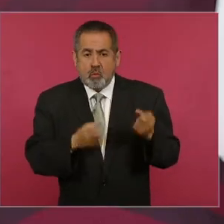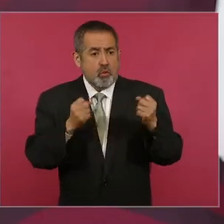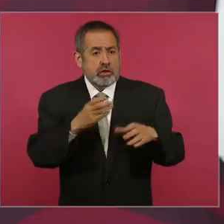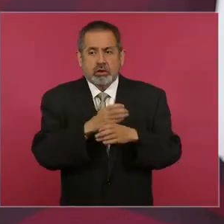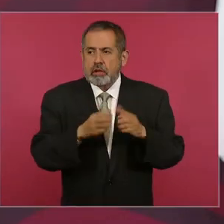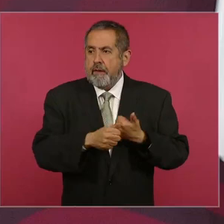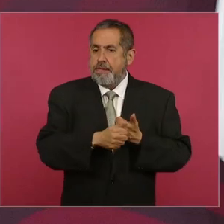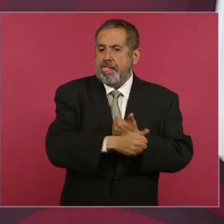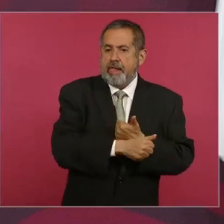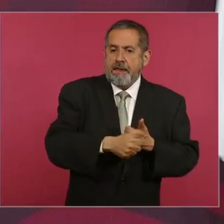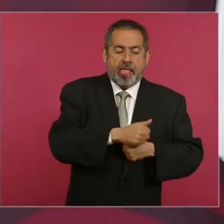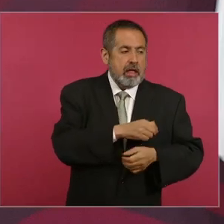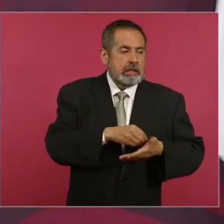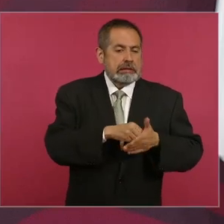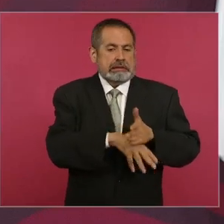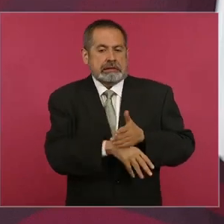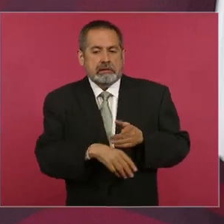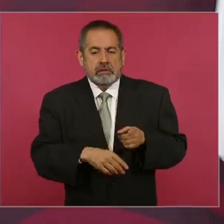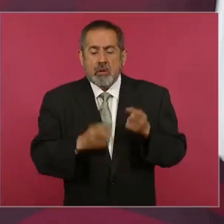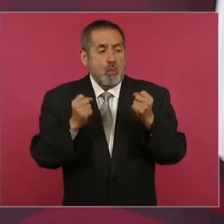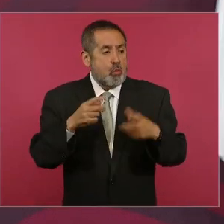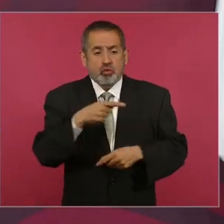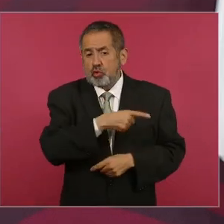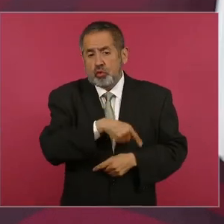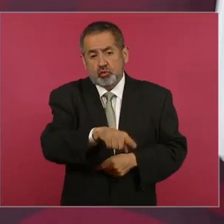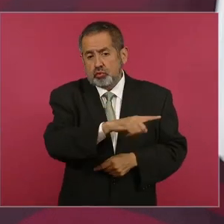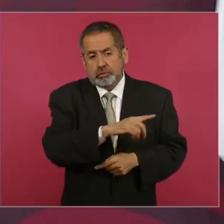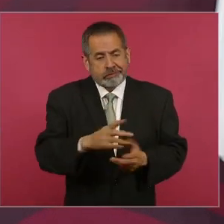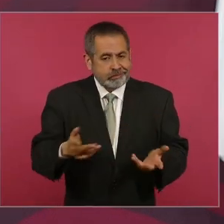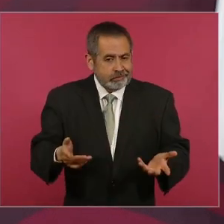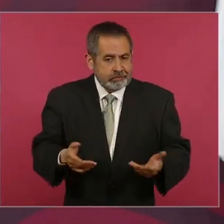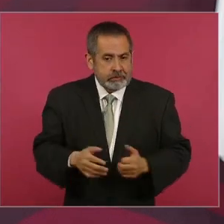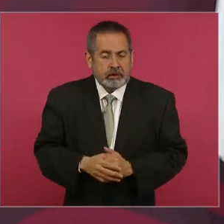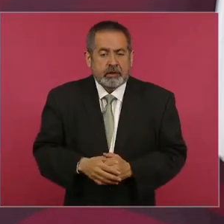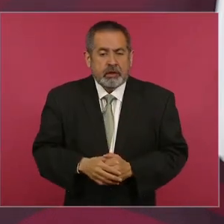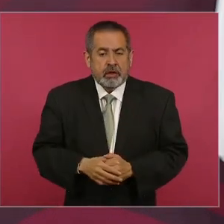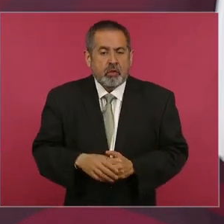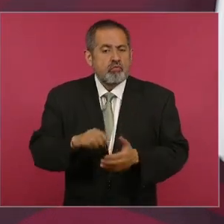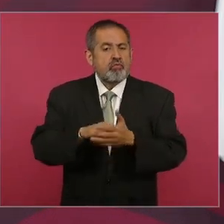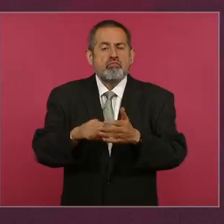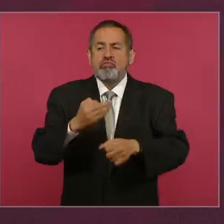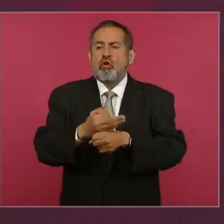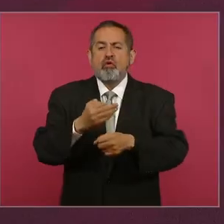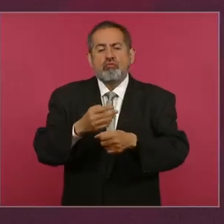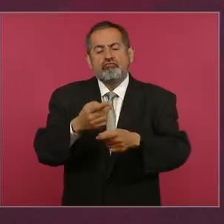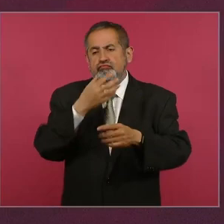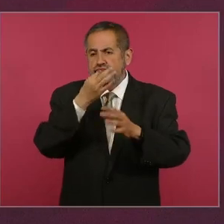muchísimas cosas. Entonces, ahora que hablamos de